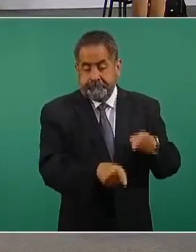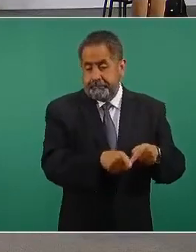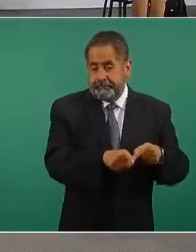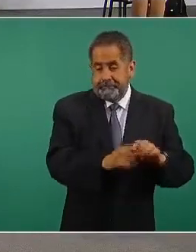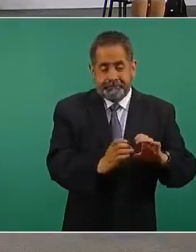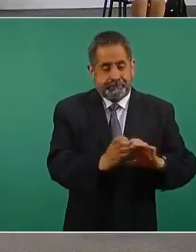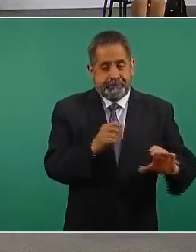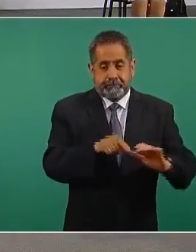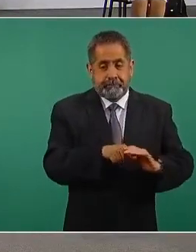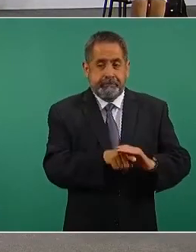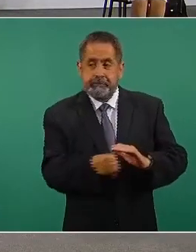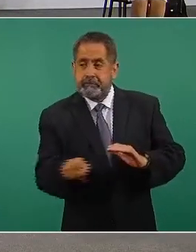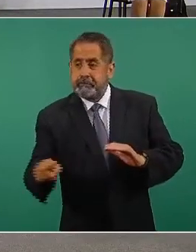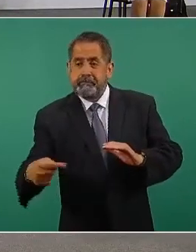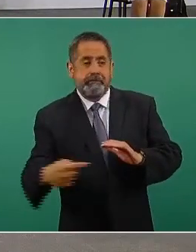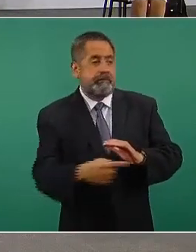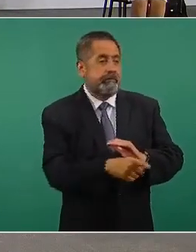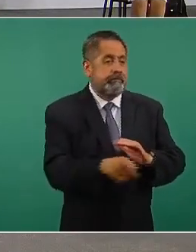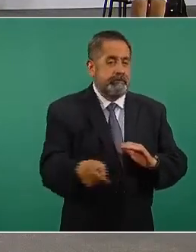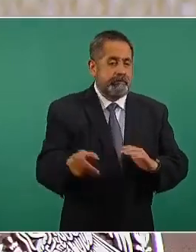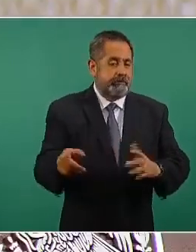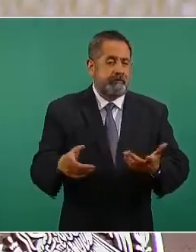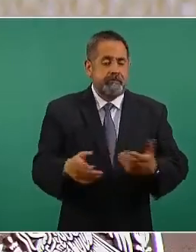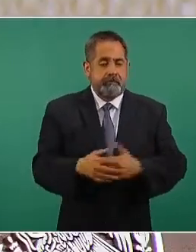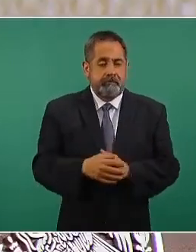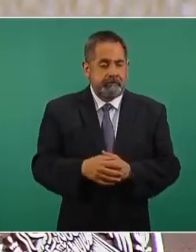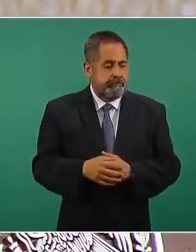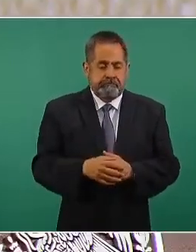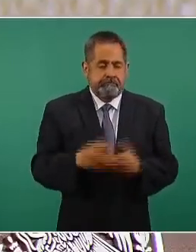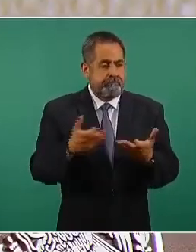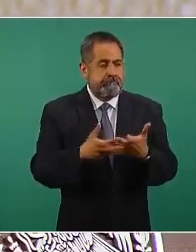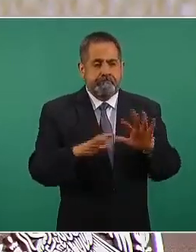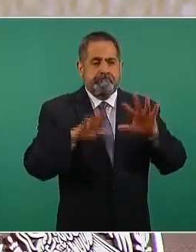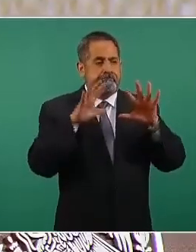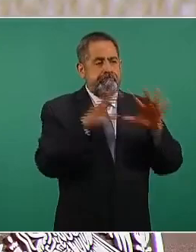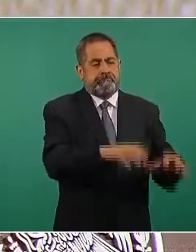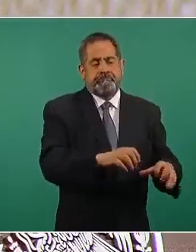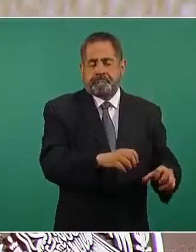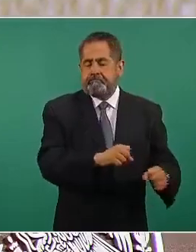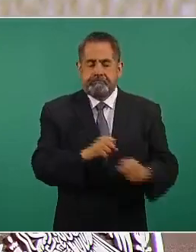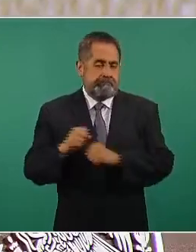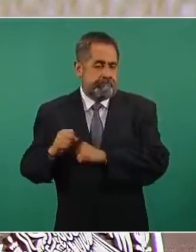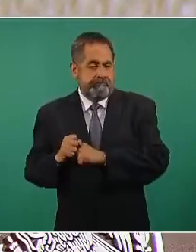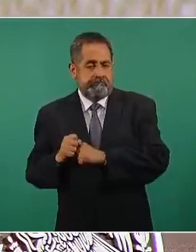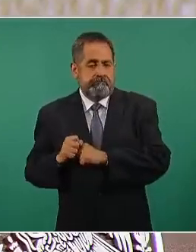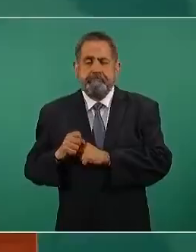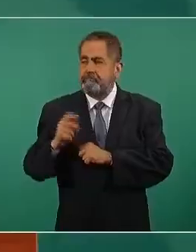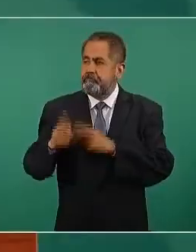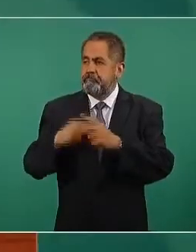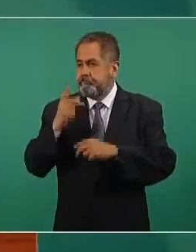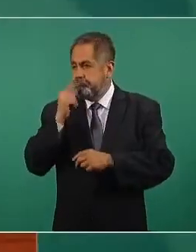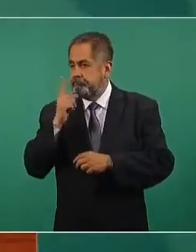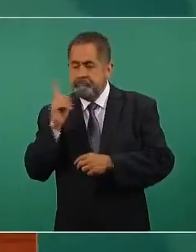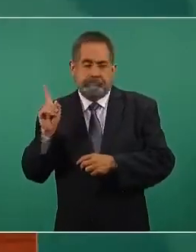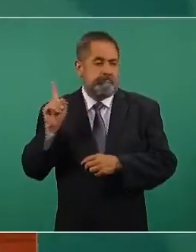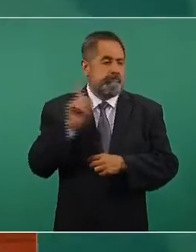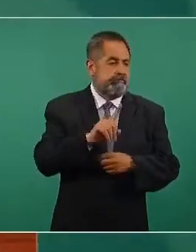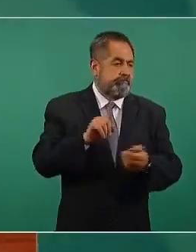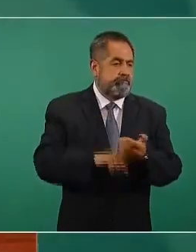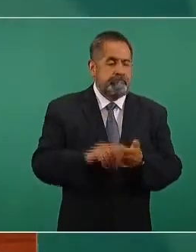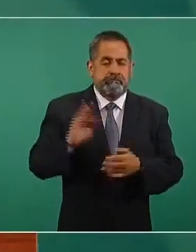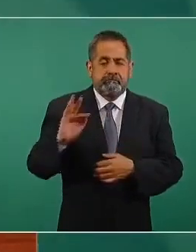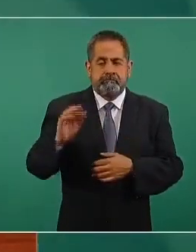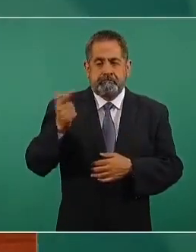en toda la zona. Se asegura el predio, determinando la diligencia de cateo a cargo de la